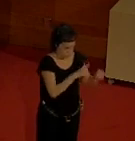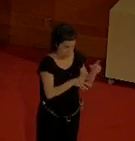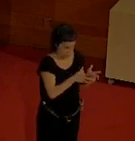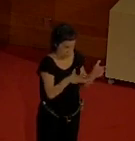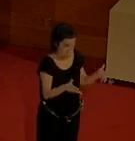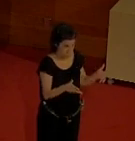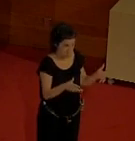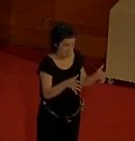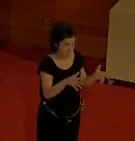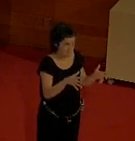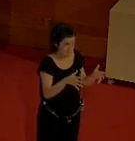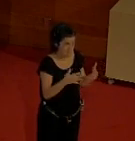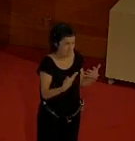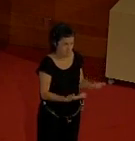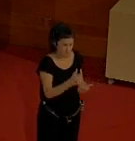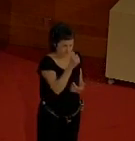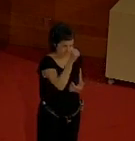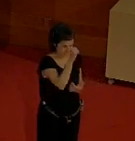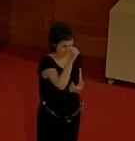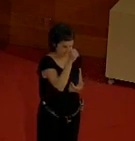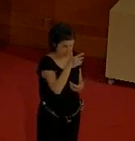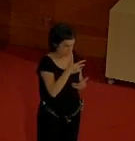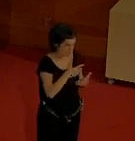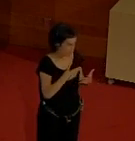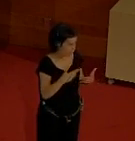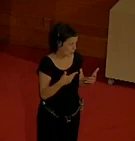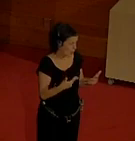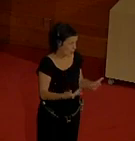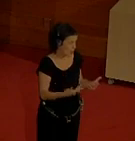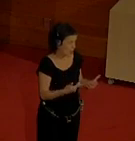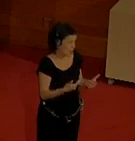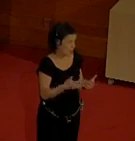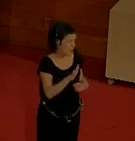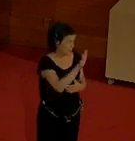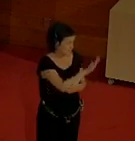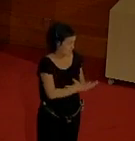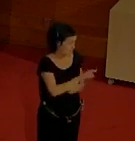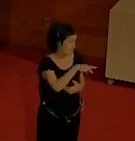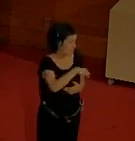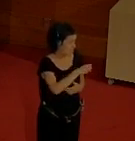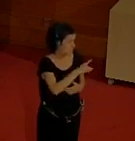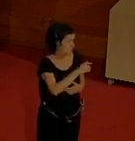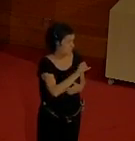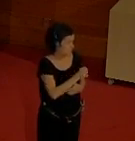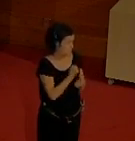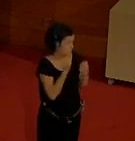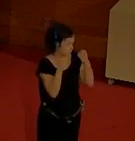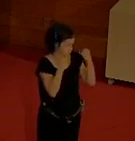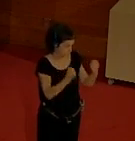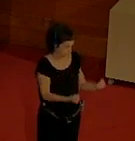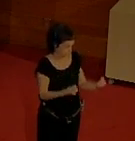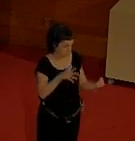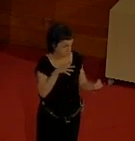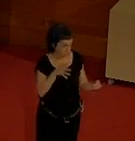es un problema enorme el ultranacionalismo de eh modi que está castigando a los musulmanes por el